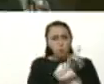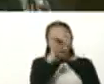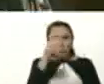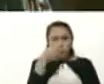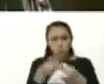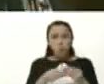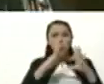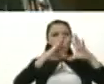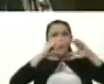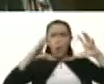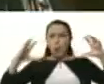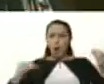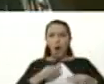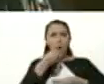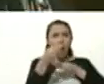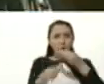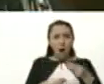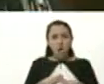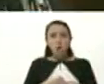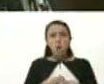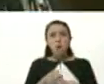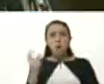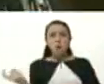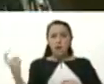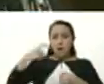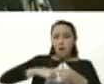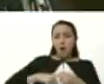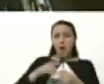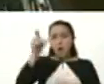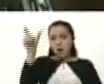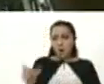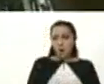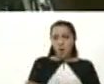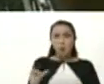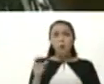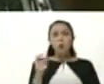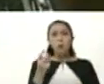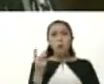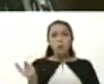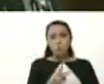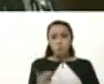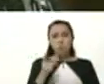nube creadora Miguel Ángel Bosch y Sabín Aranaga.